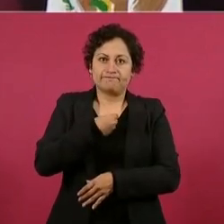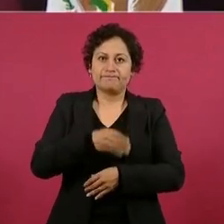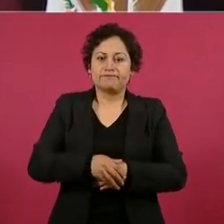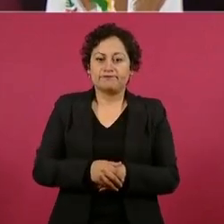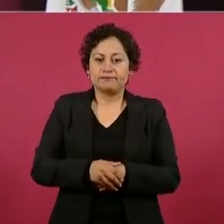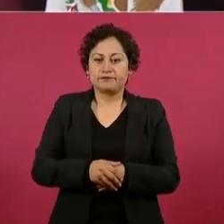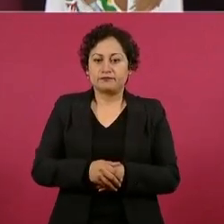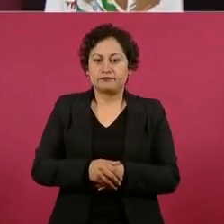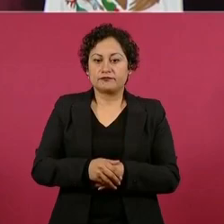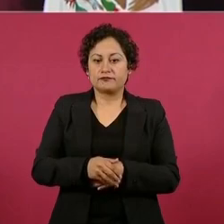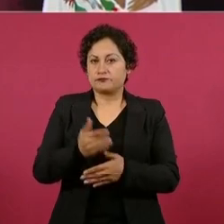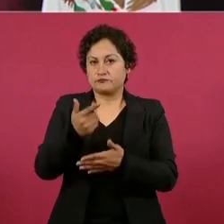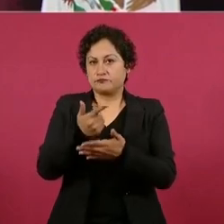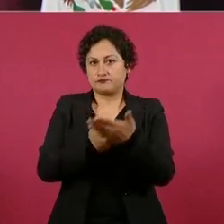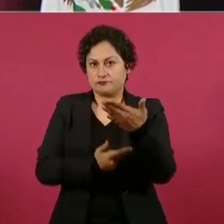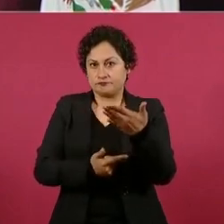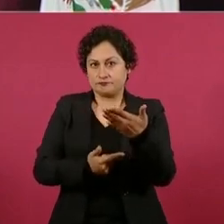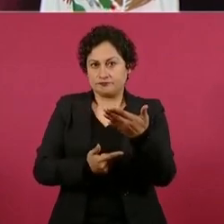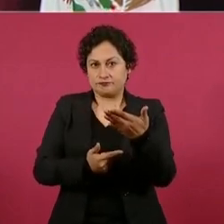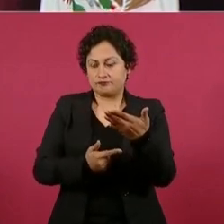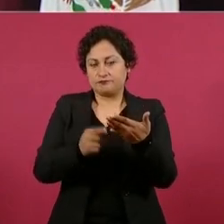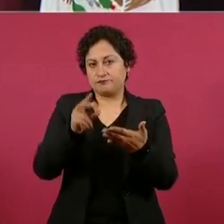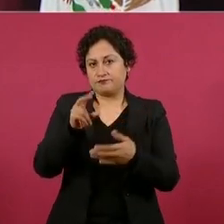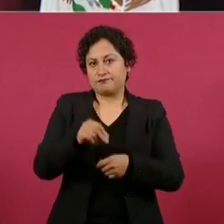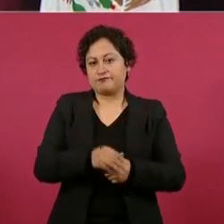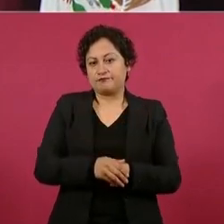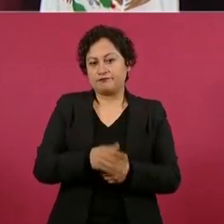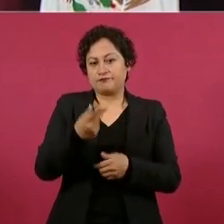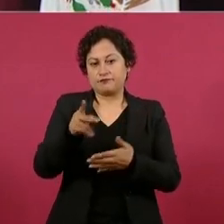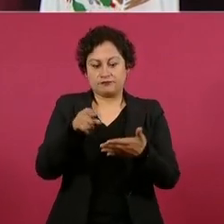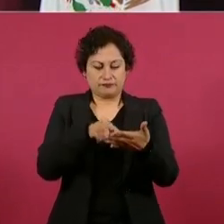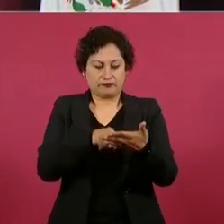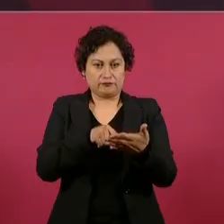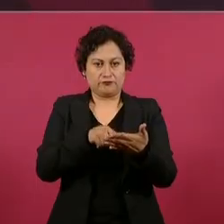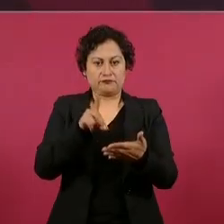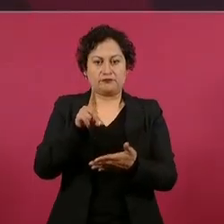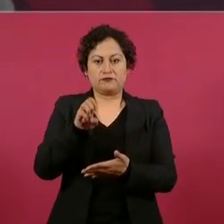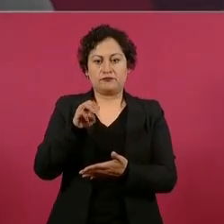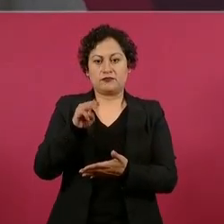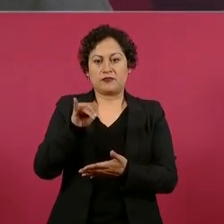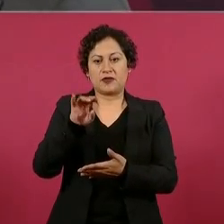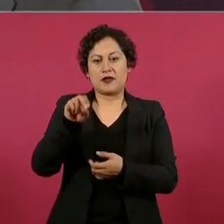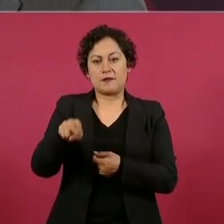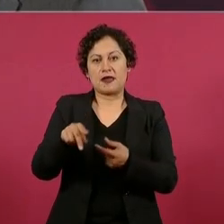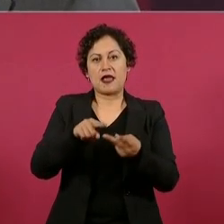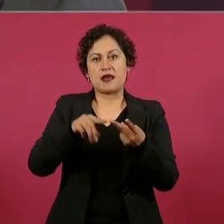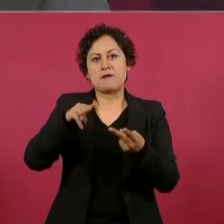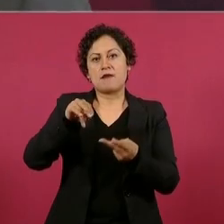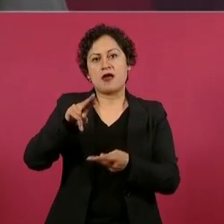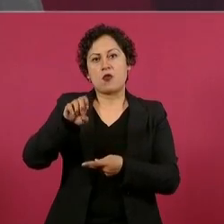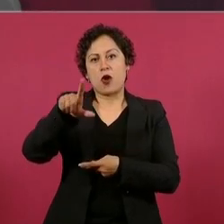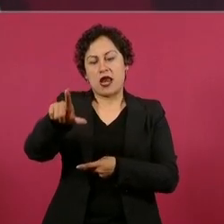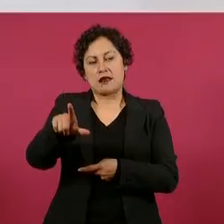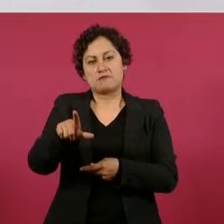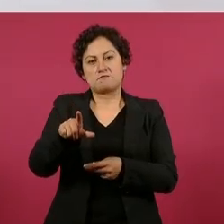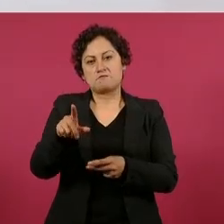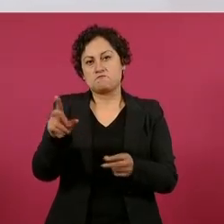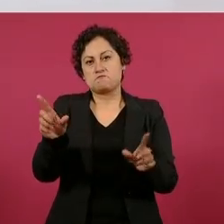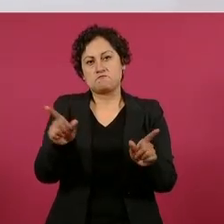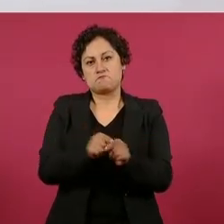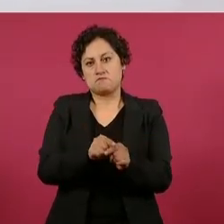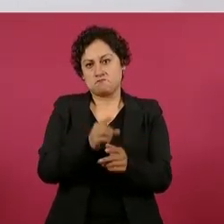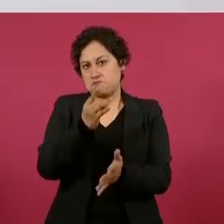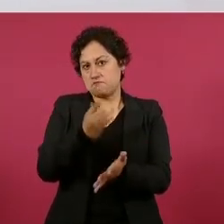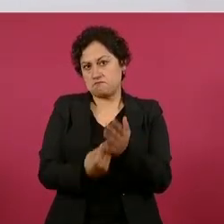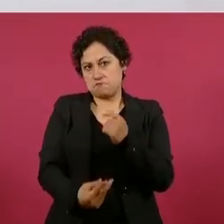Sin lista. Sí, no, pero queda de bien. Y Manuel, nada más, sí,